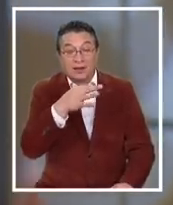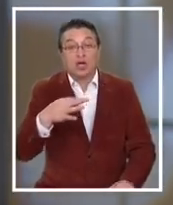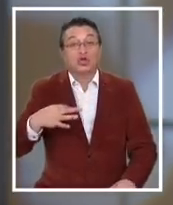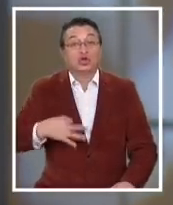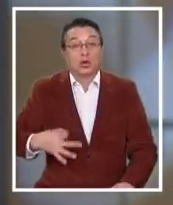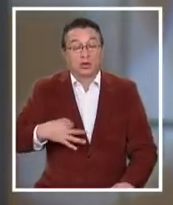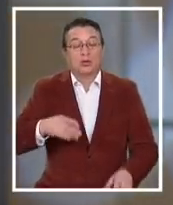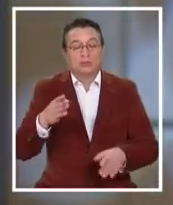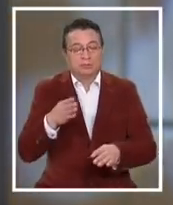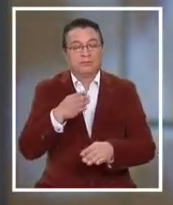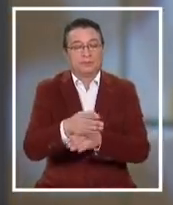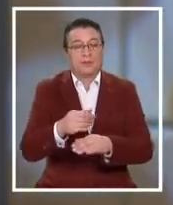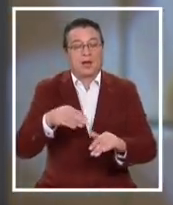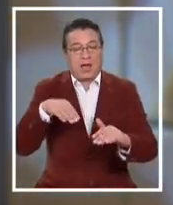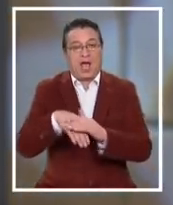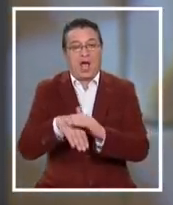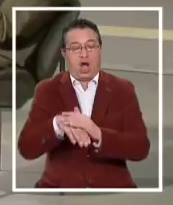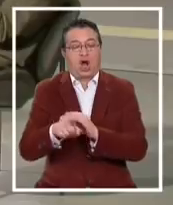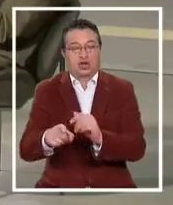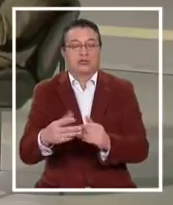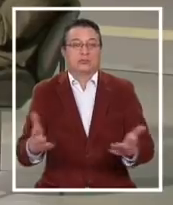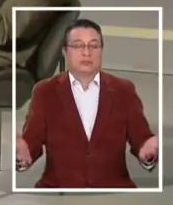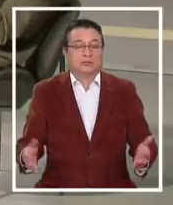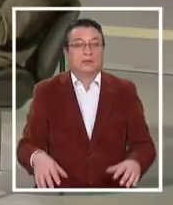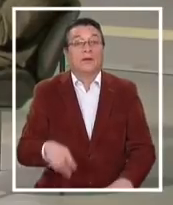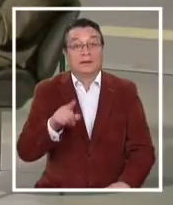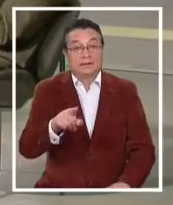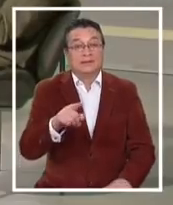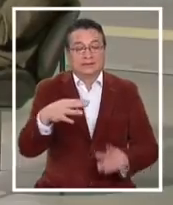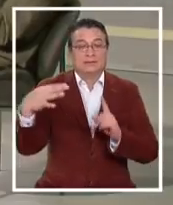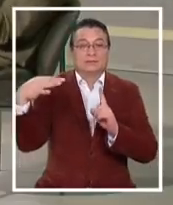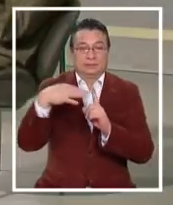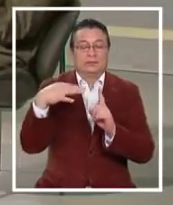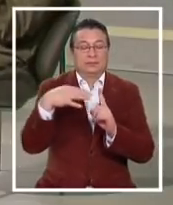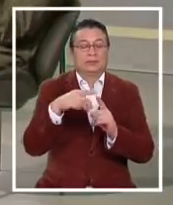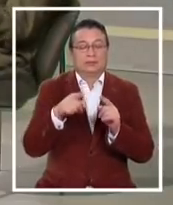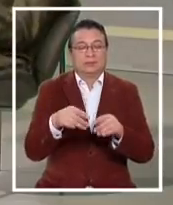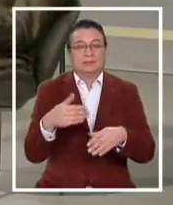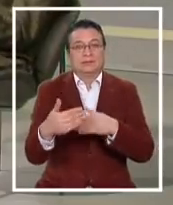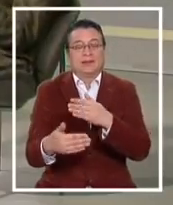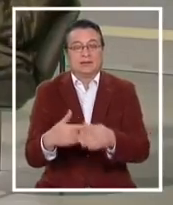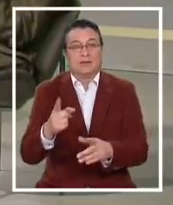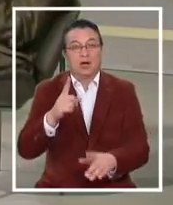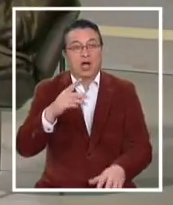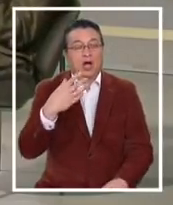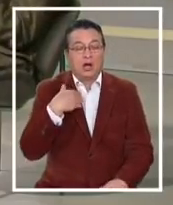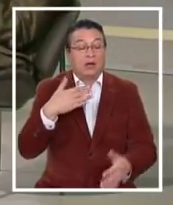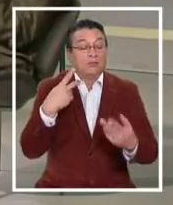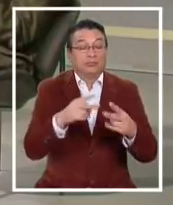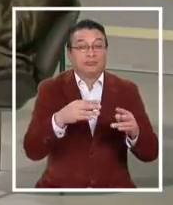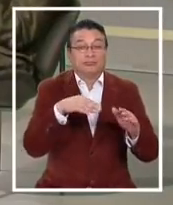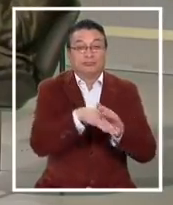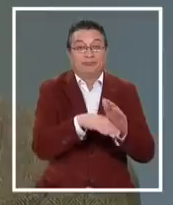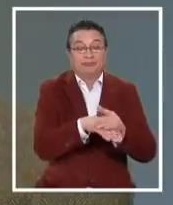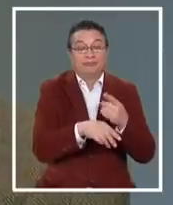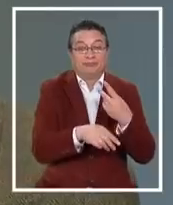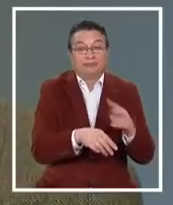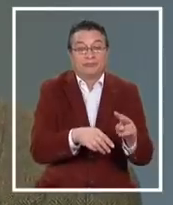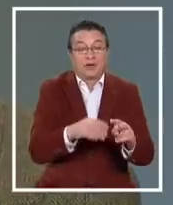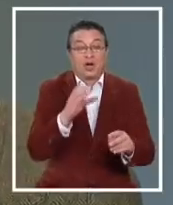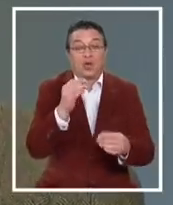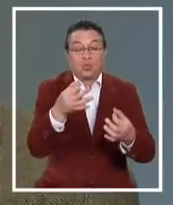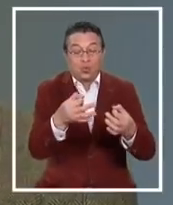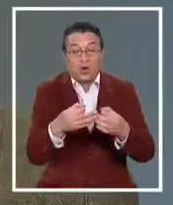que recurran a sus propios ahorros para paliar esta crisis. Esa es la crítica que usted ha hecho permanentemente, que la gente no recurra a sus propios